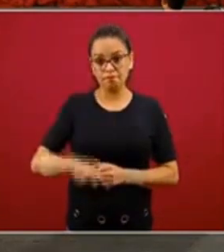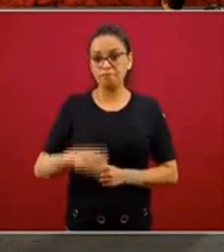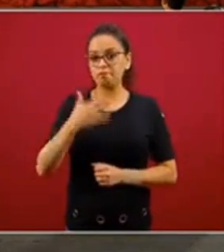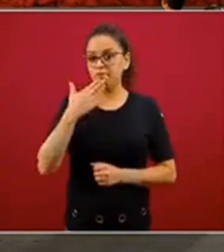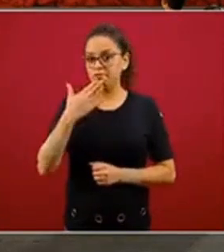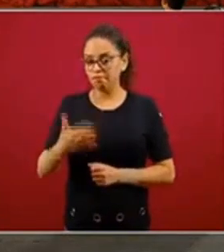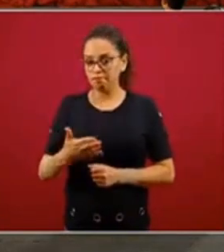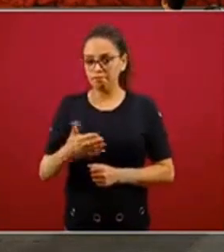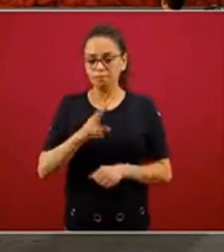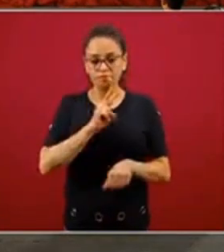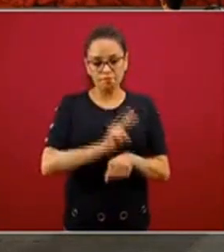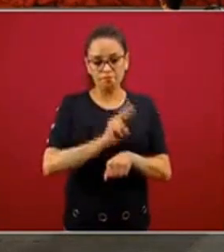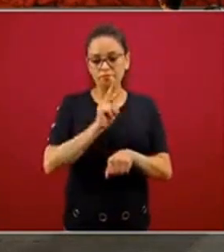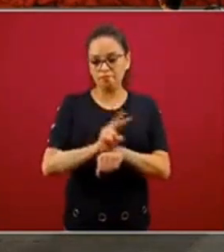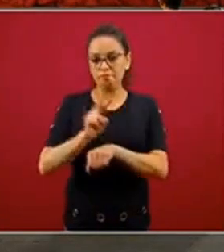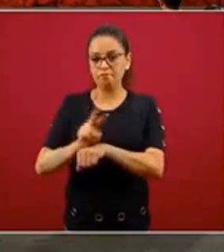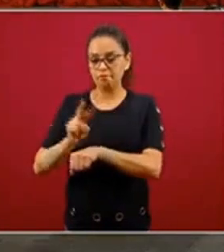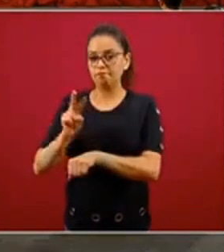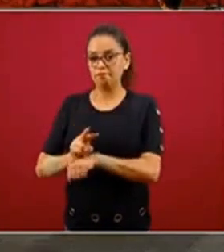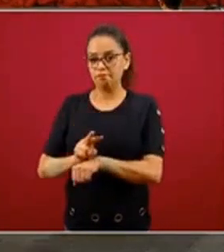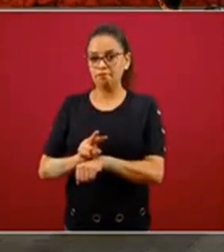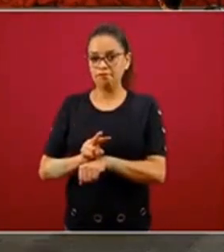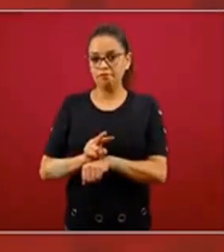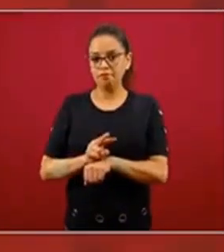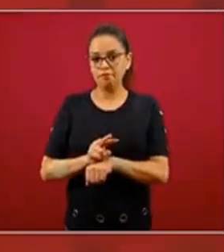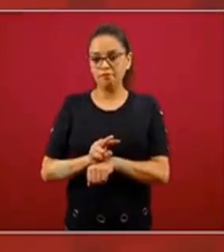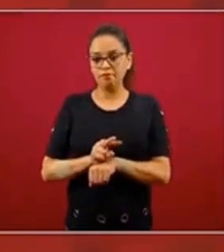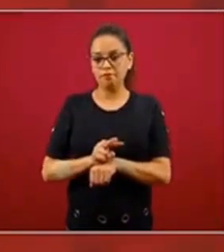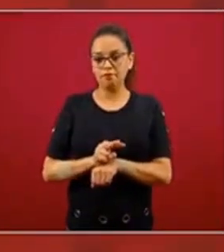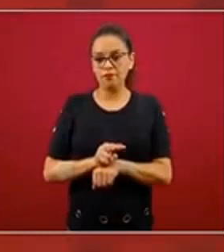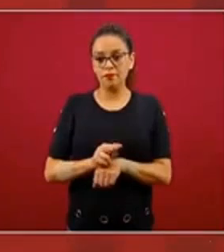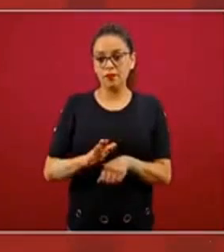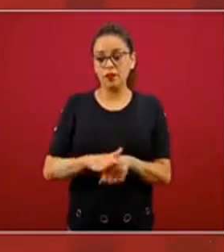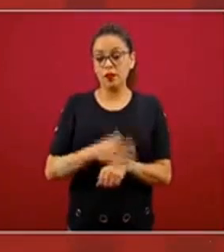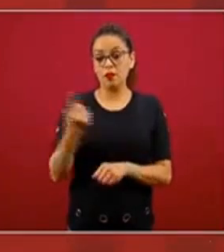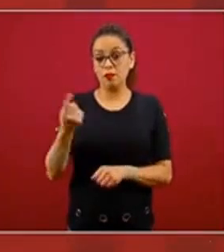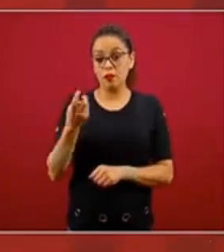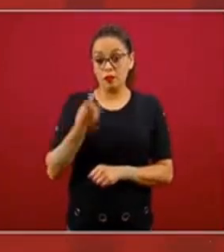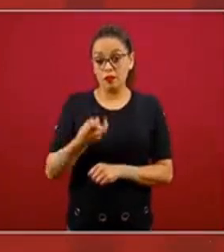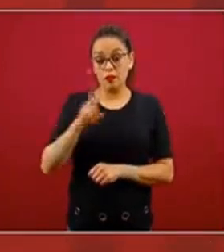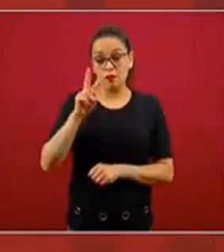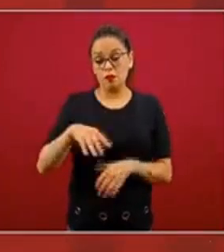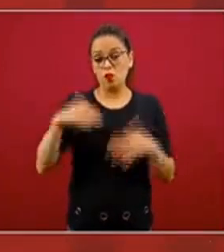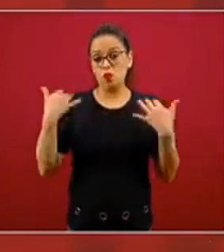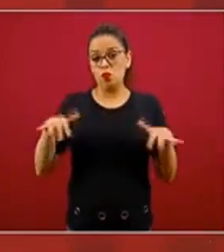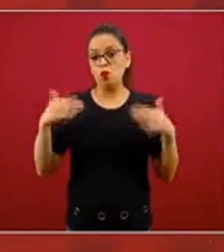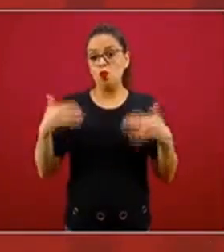incongruencia aparte de lo extraordinario que es esto, y es esta